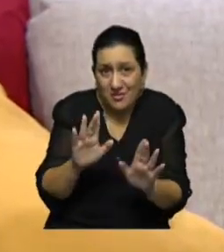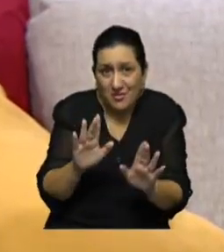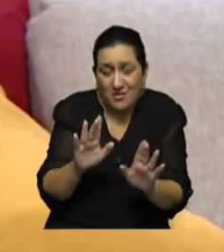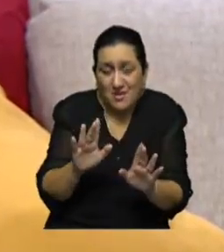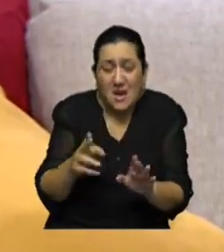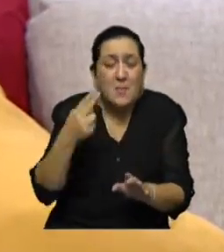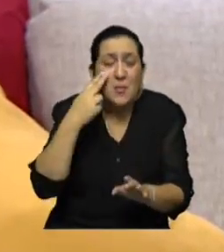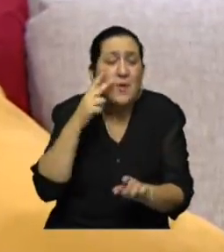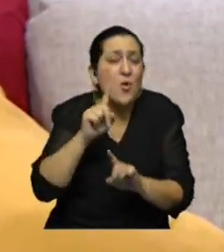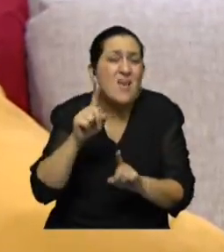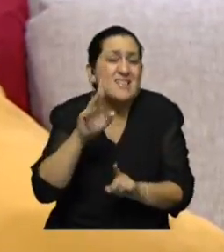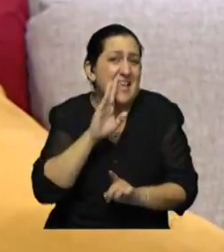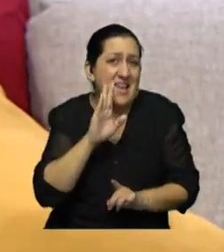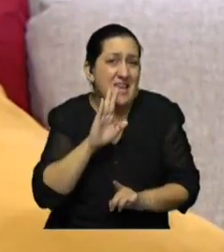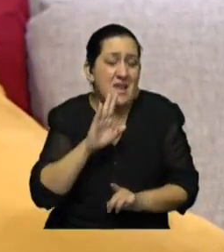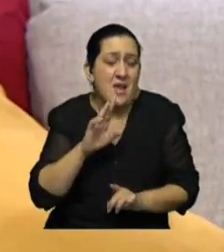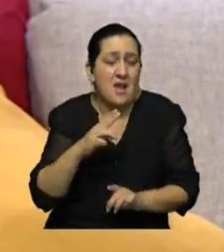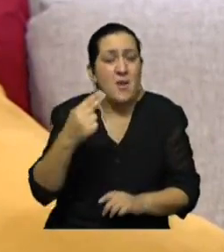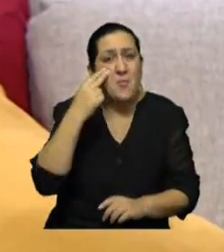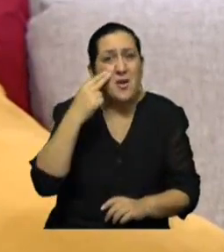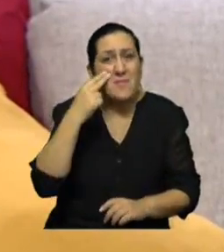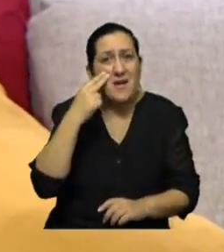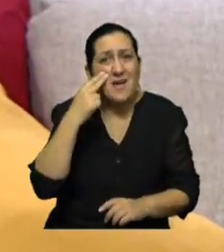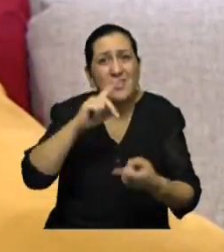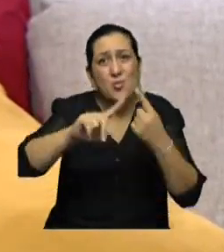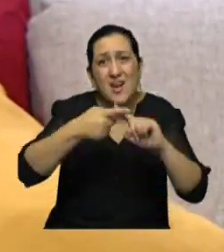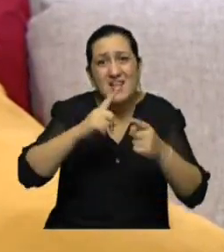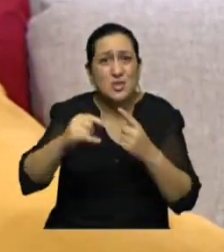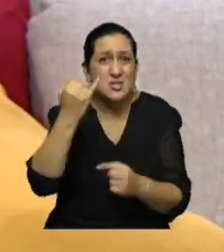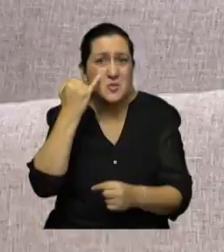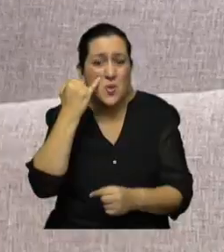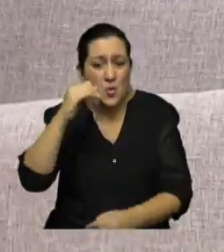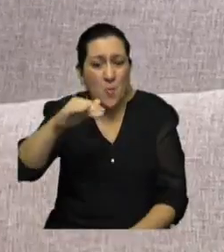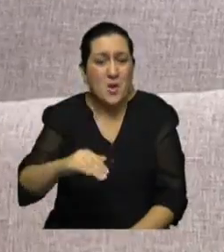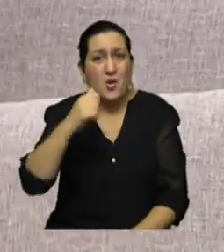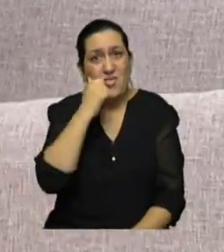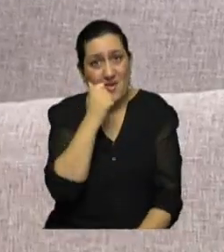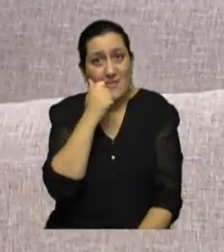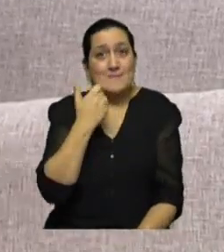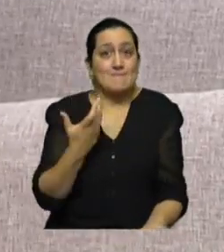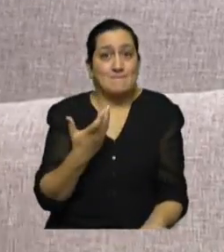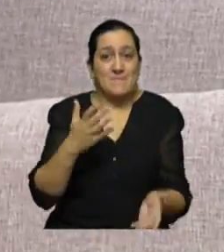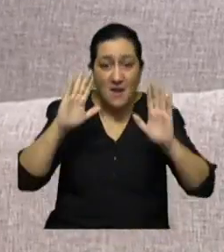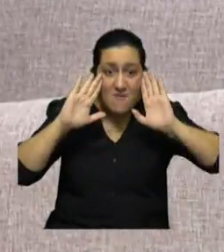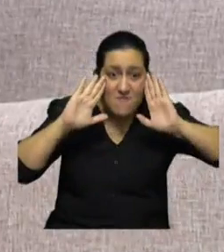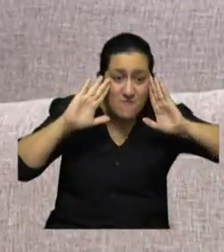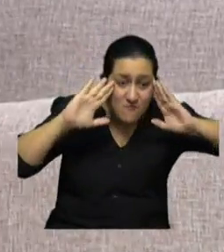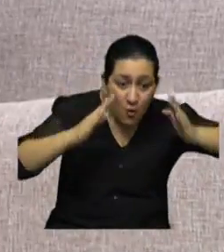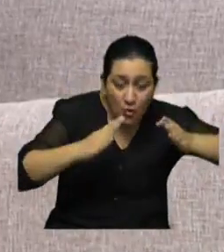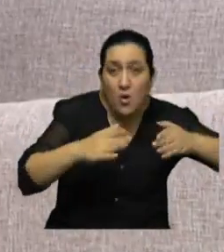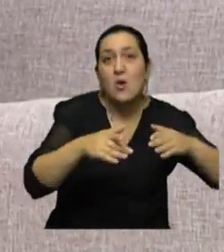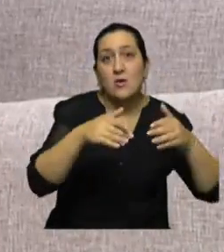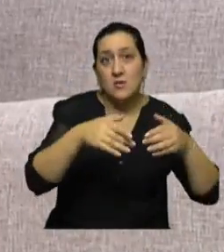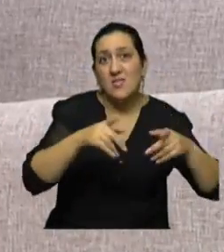aquel momento, Romina cuenta que está textura. El foco donde tiene que estar. No importa el partido político, no